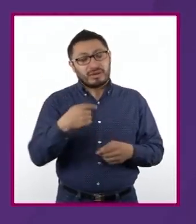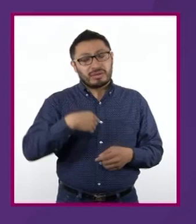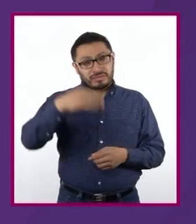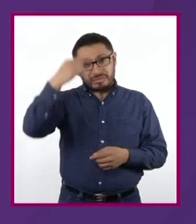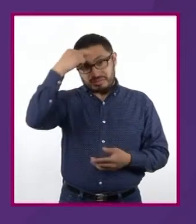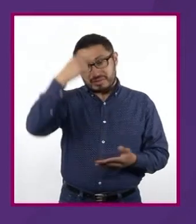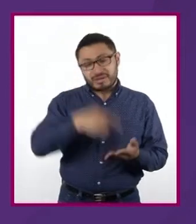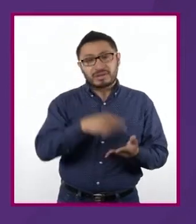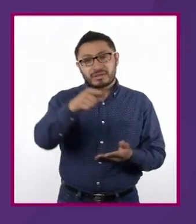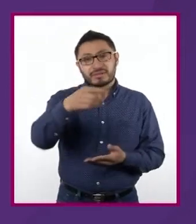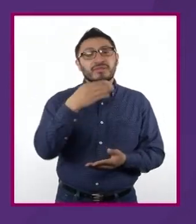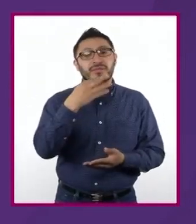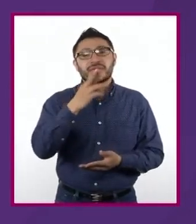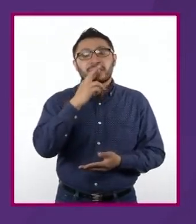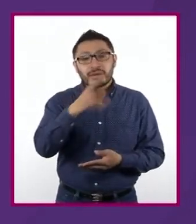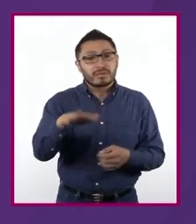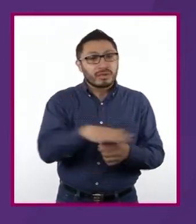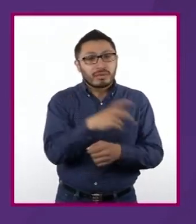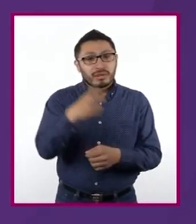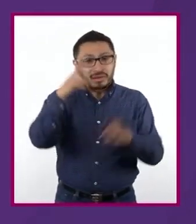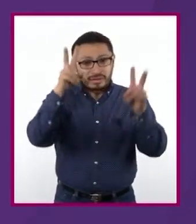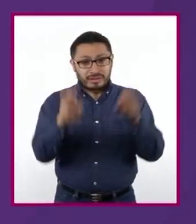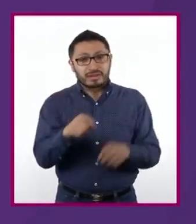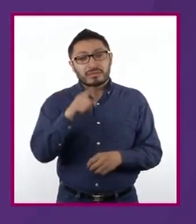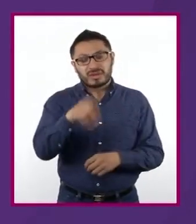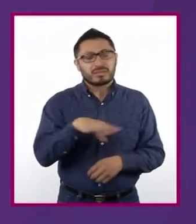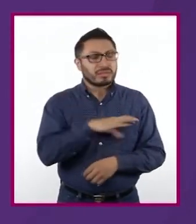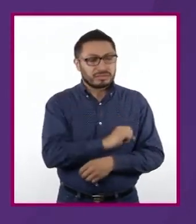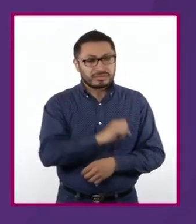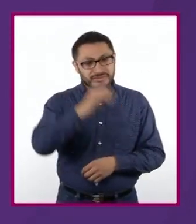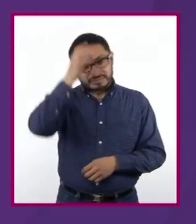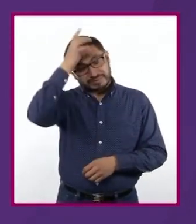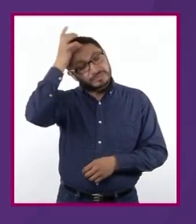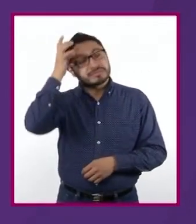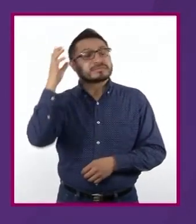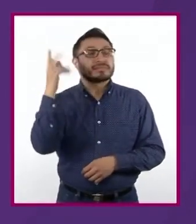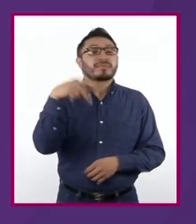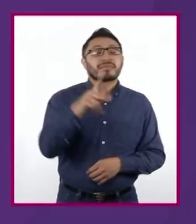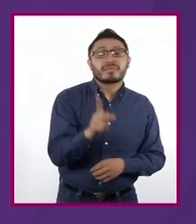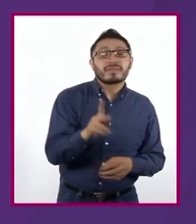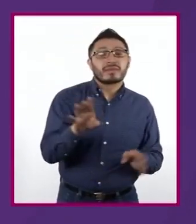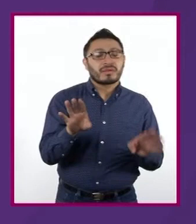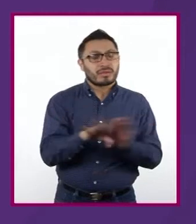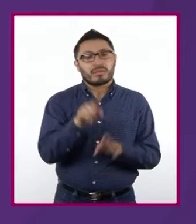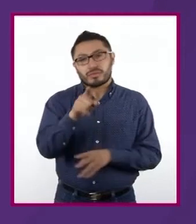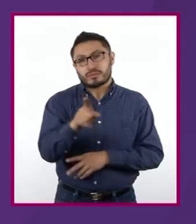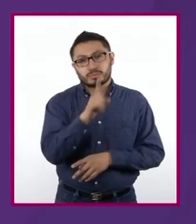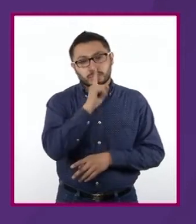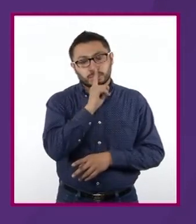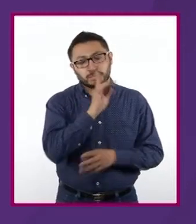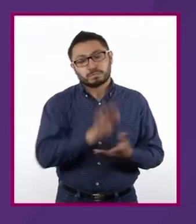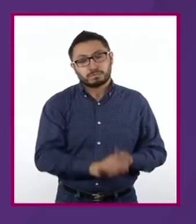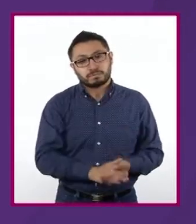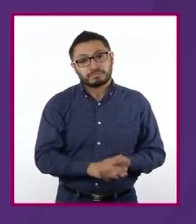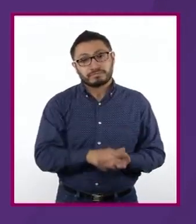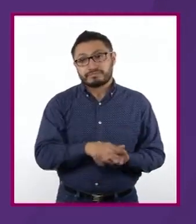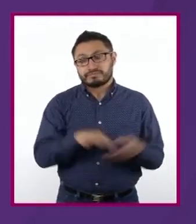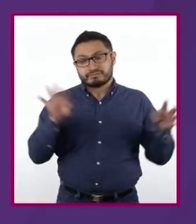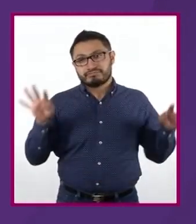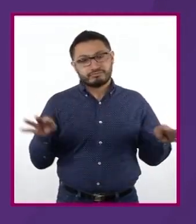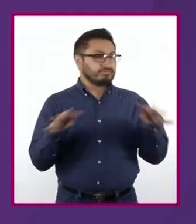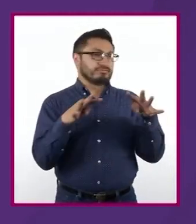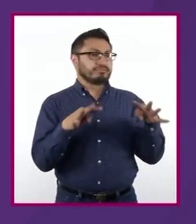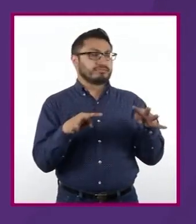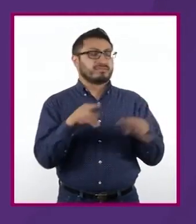ibas a contestar muy bien, porque ese tema es tu favorito. Pero te quedaste callada y todos pensaron que